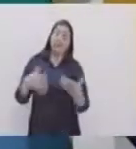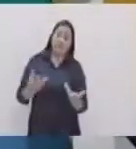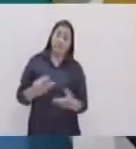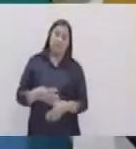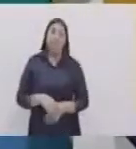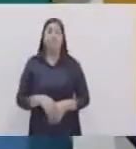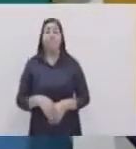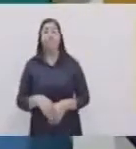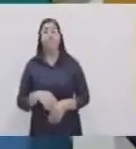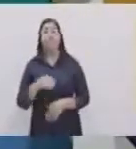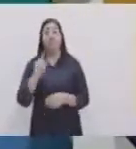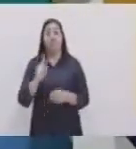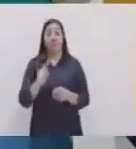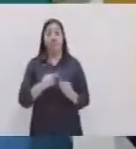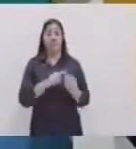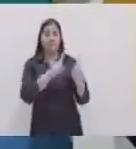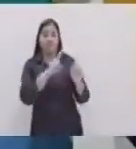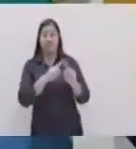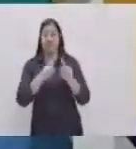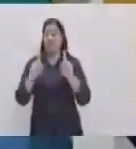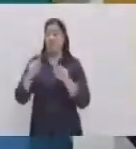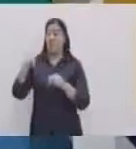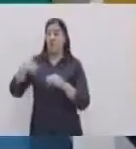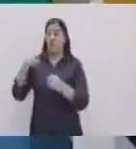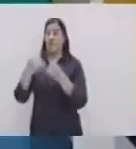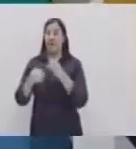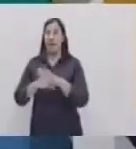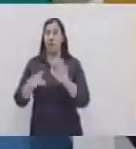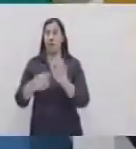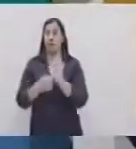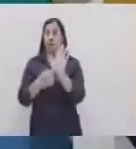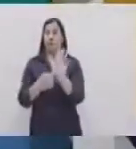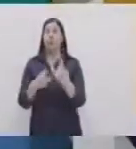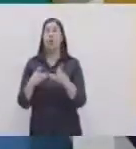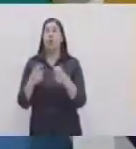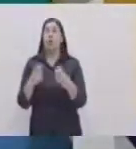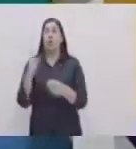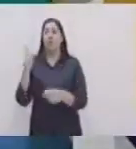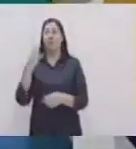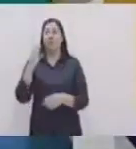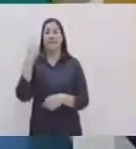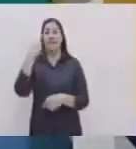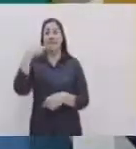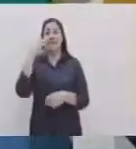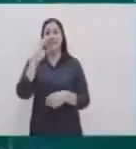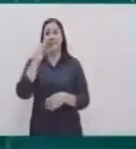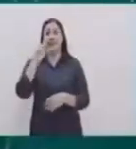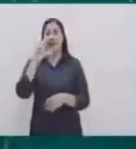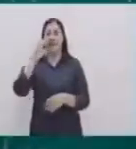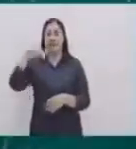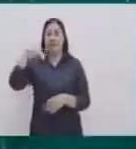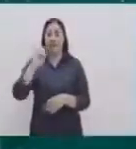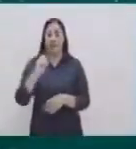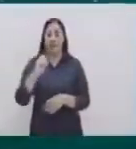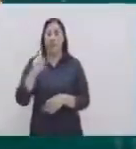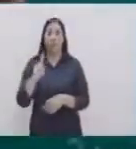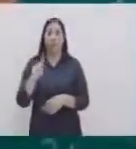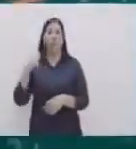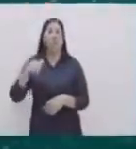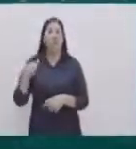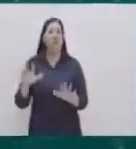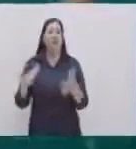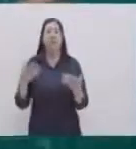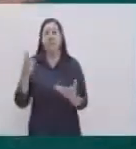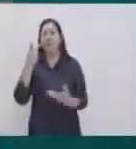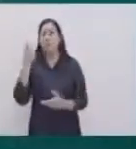Entonces llevamos tres lados iguales, dos lados iguales y vamos con el último, que es el escaleno. Como se podrán dar cuenta, pues el